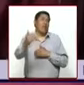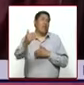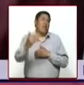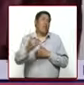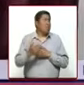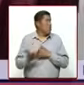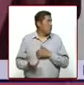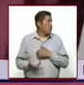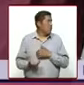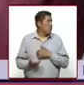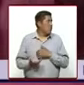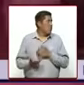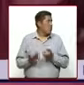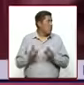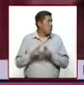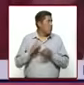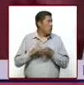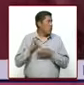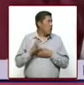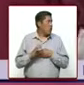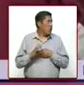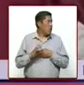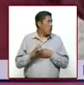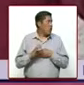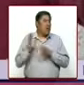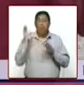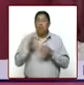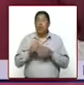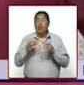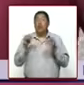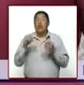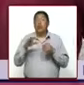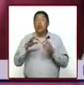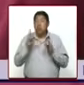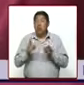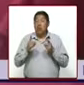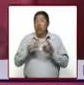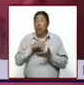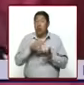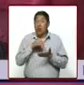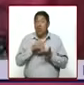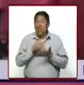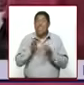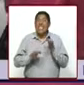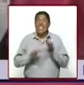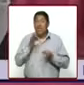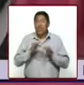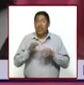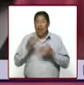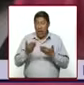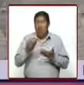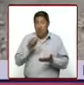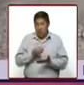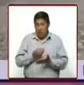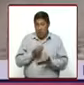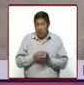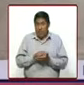a principios de diciembre, quizás antes de Navidad, en el mismo centro, si es que nos alcanzan los